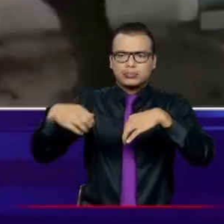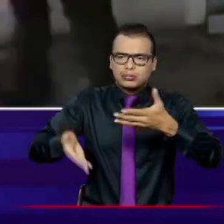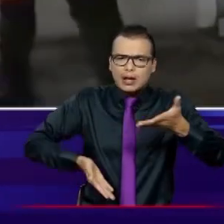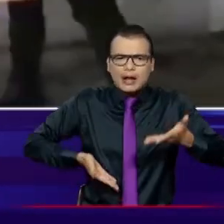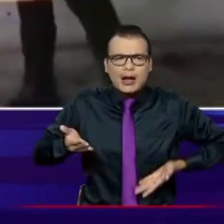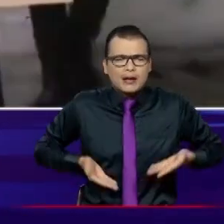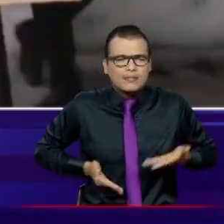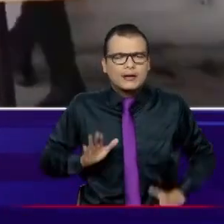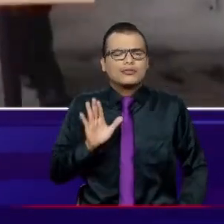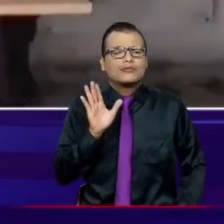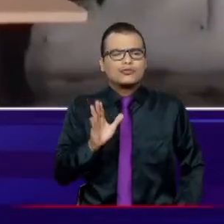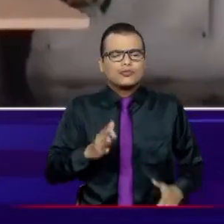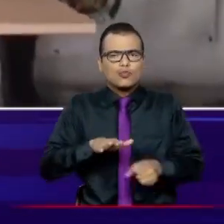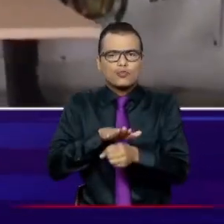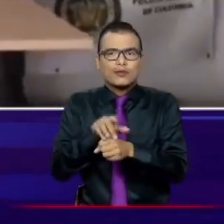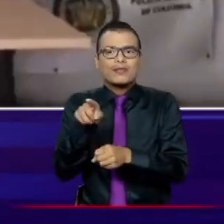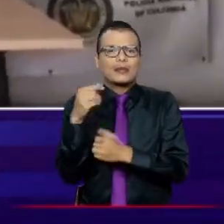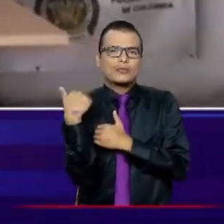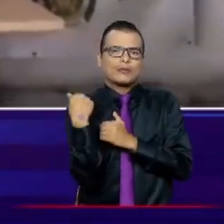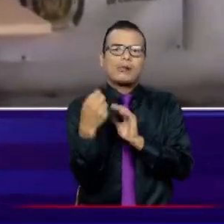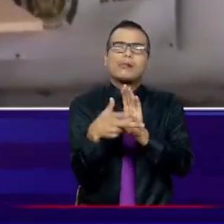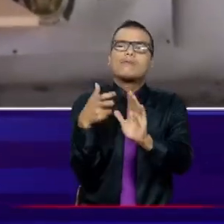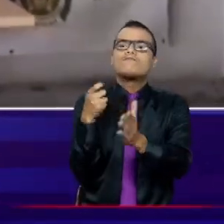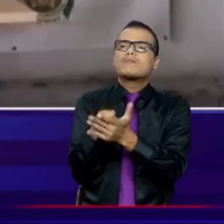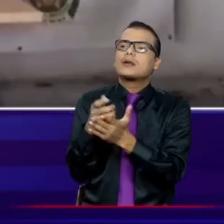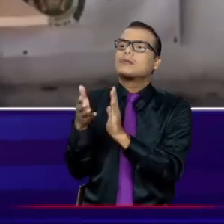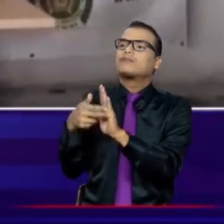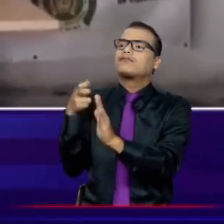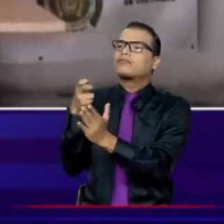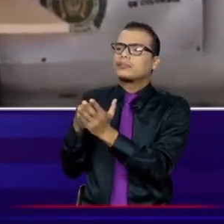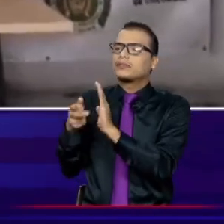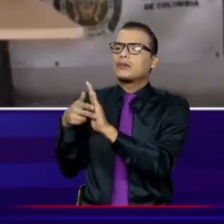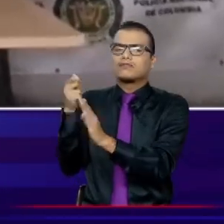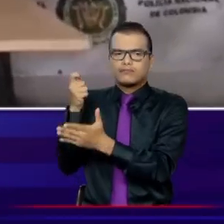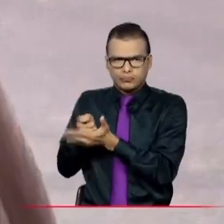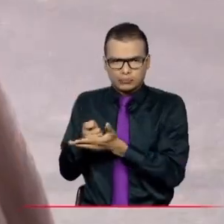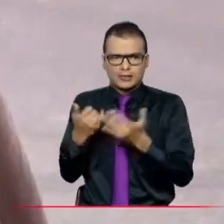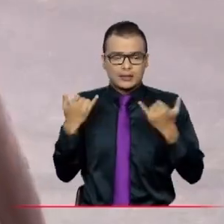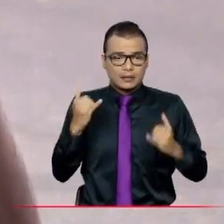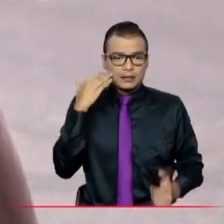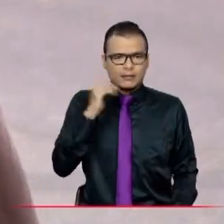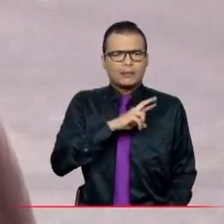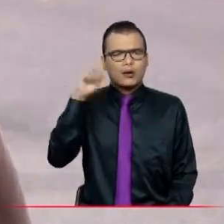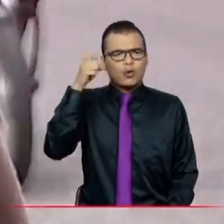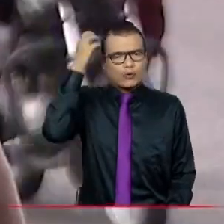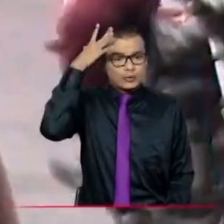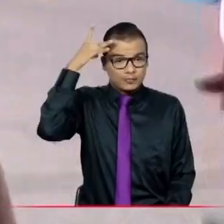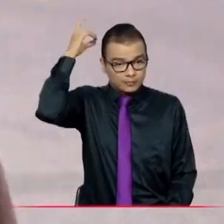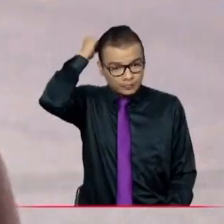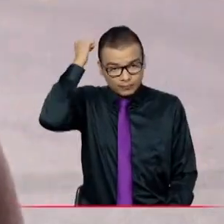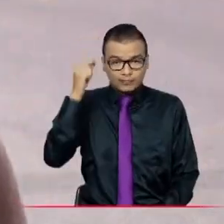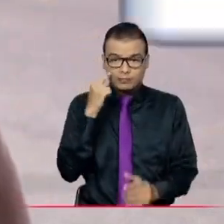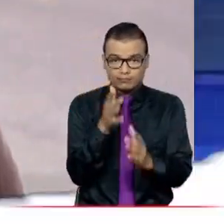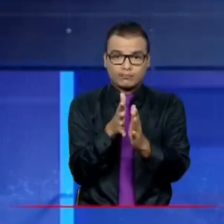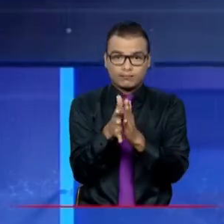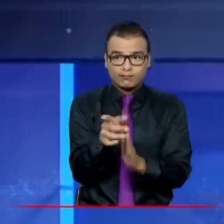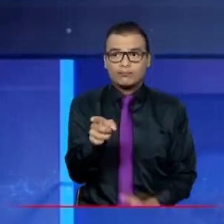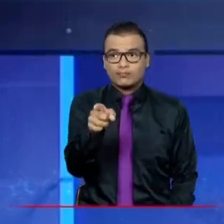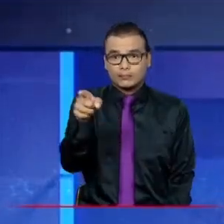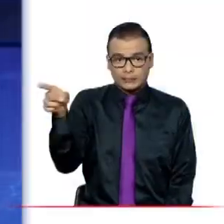de Buenaventura. La gobernadora del Valle del Cauca, Dilian Francisca Toro, expresó que esto se ha convertido en un verdadero problema.